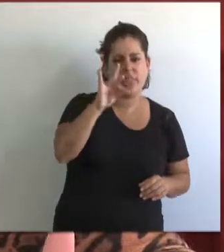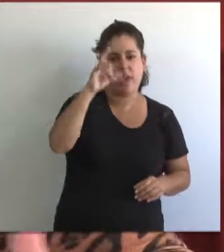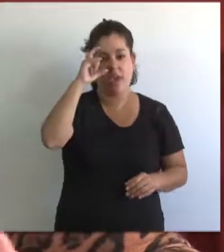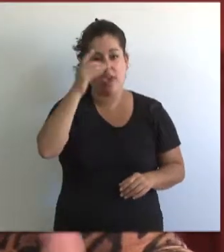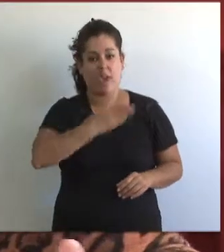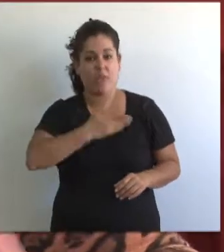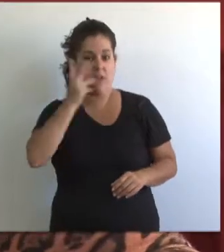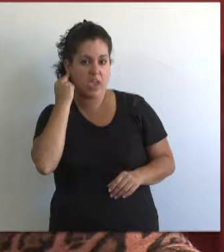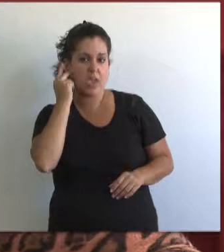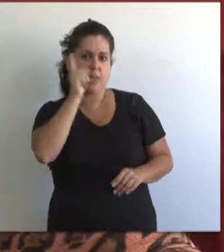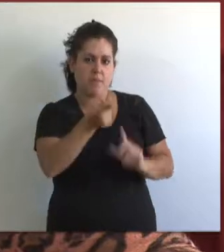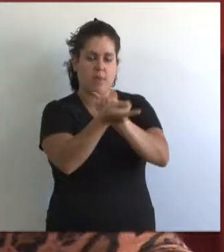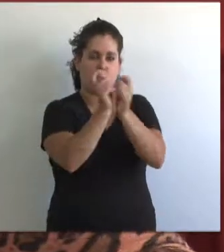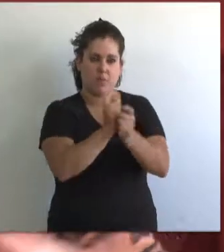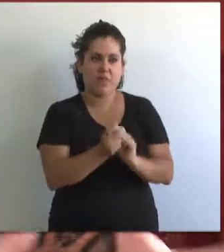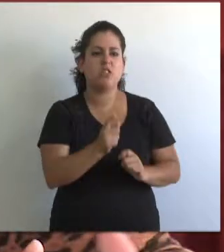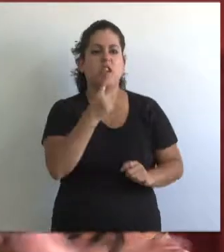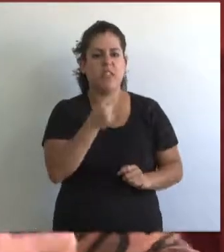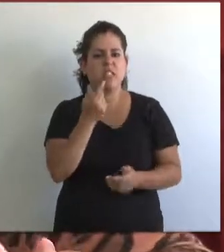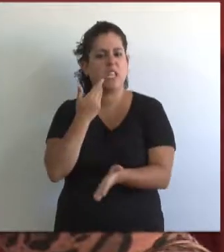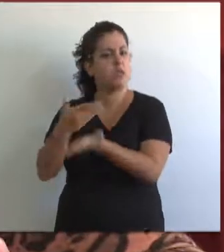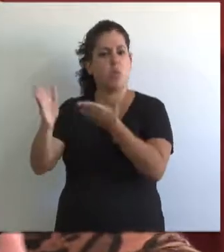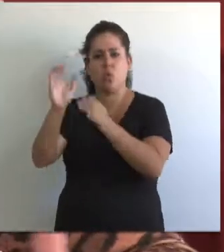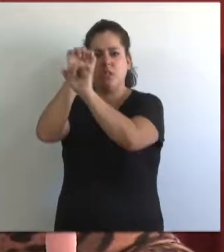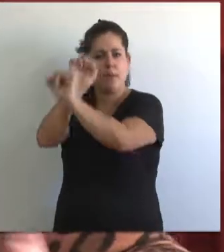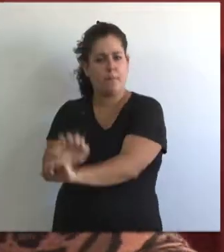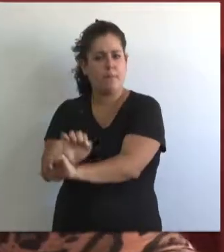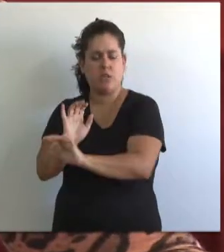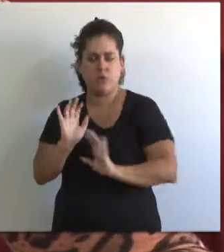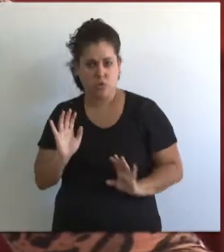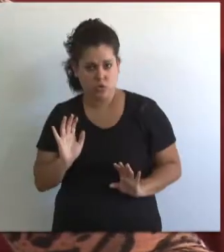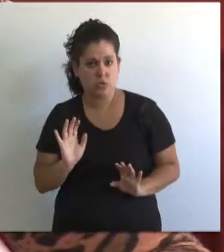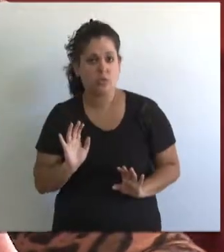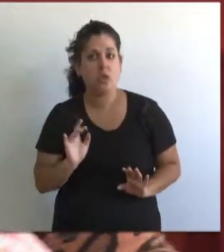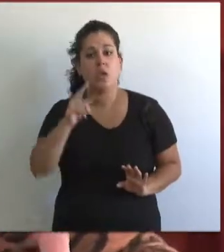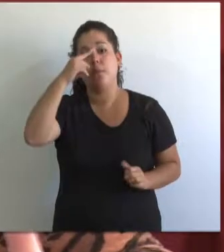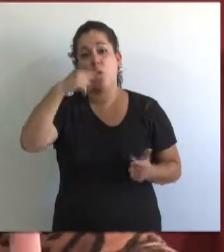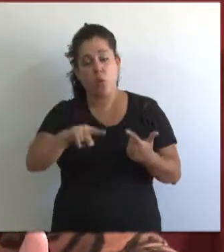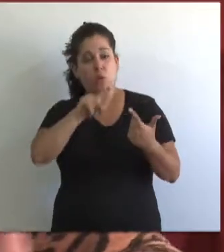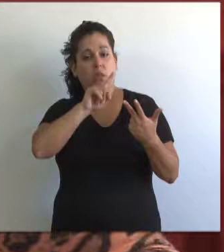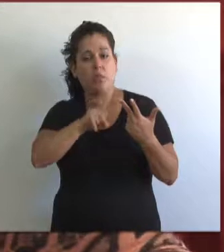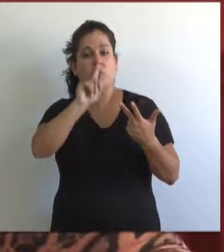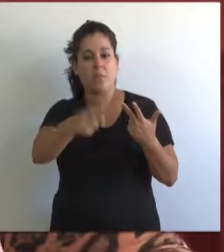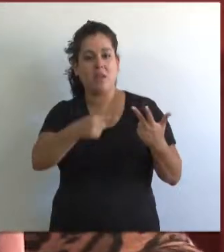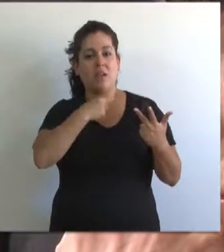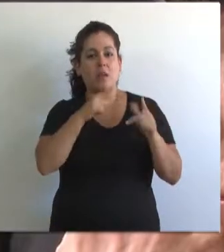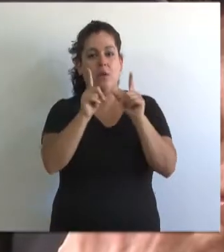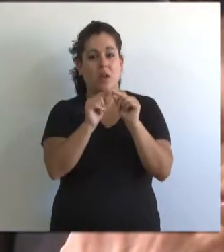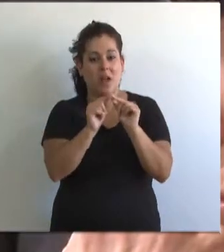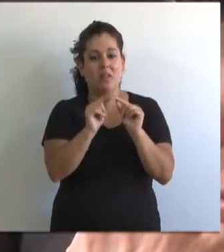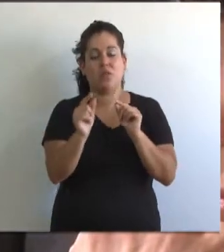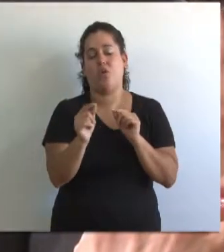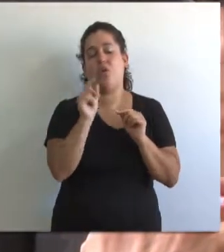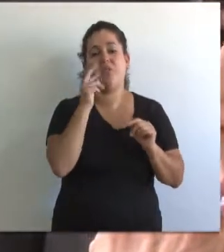F y G de dicha ley, donde excluye a los condenados del padrón electoral. Y por último estamos proponiendo que se modifique el